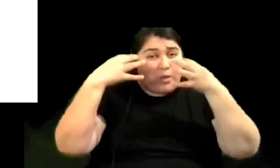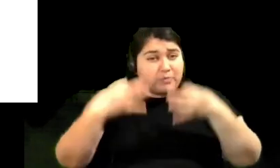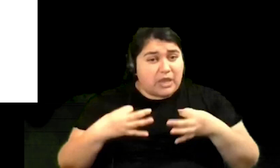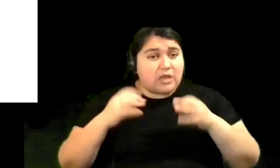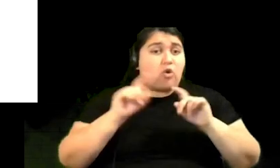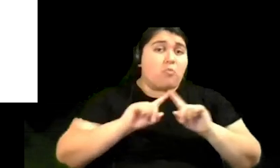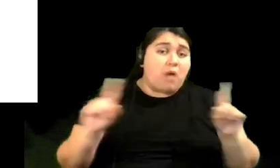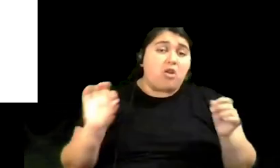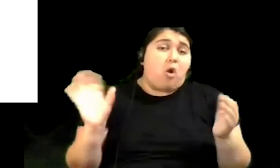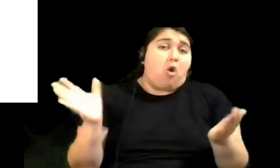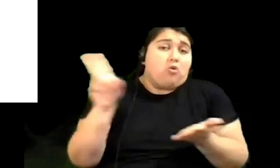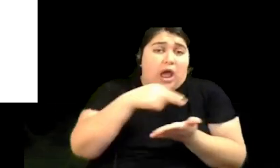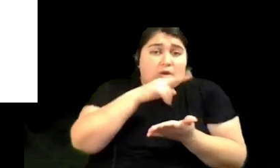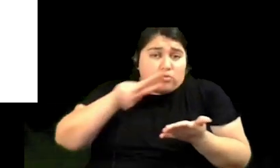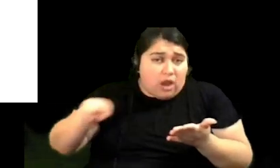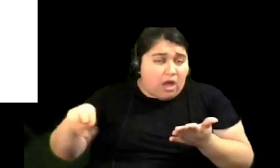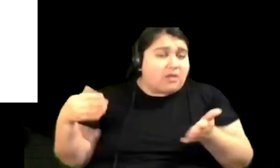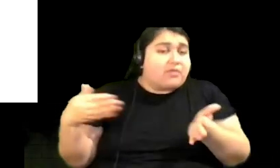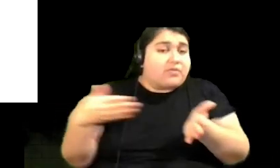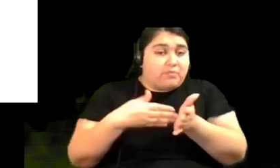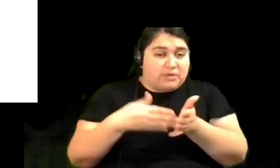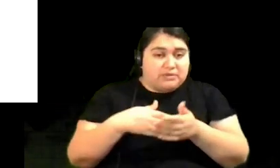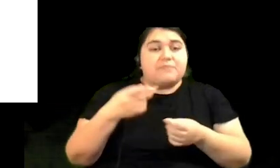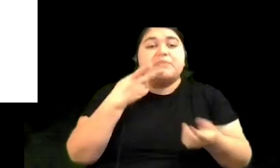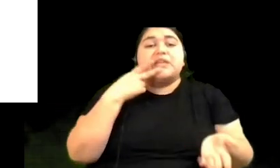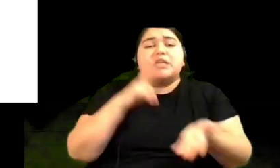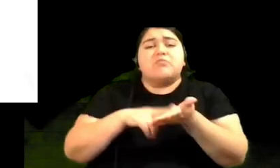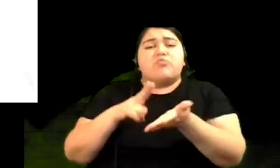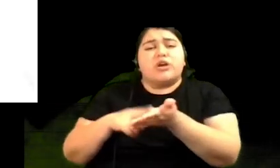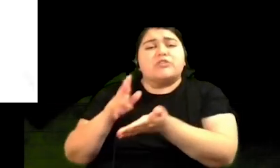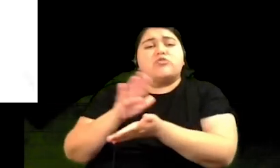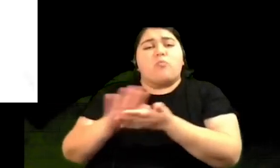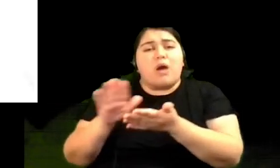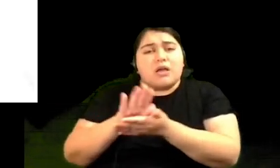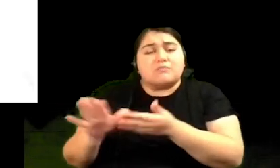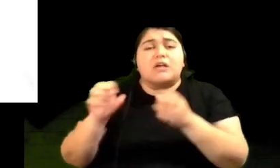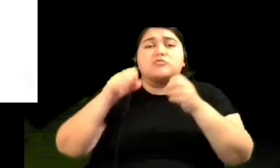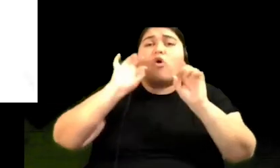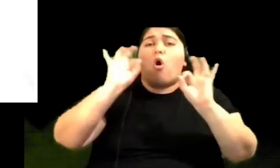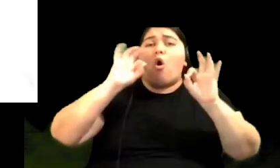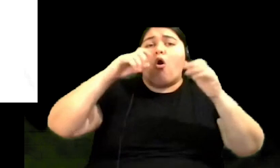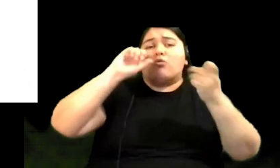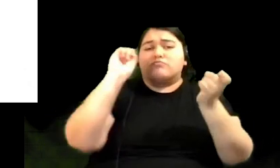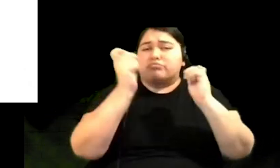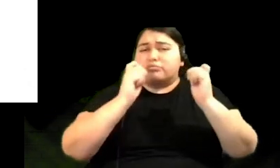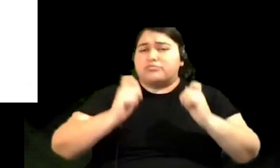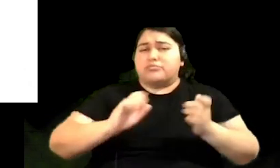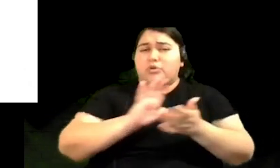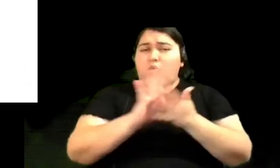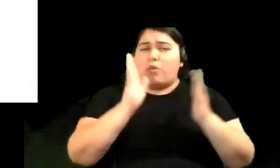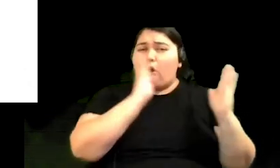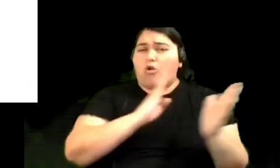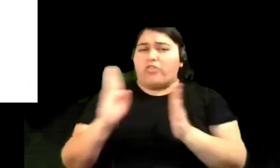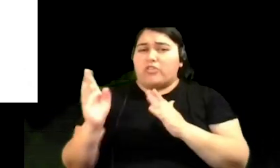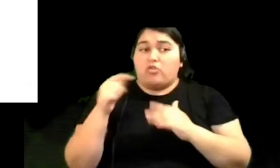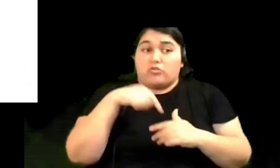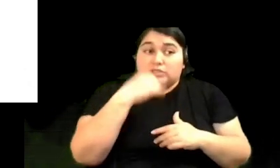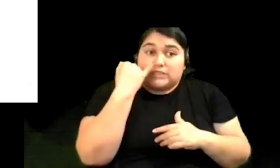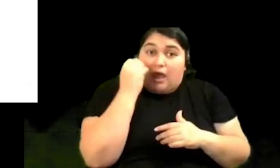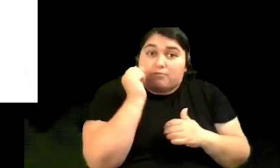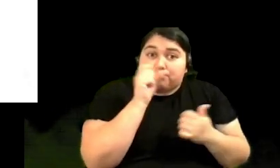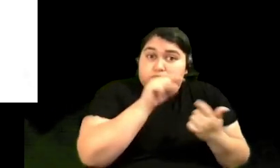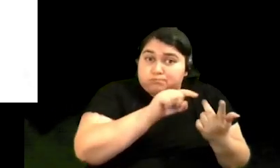eliminar o no. Ver si aplico nuevos impuestos o reestructuro los existentes. O sea, yo puedo decir, que ahora lo